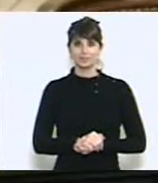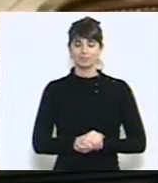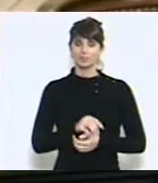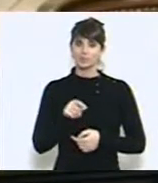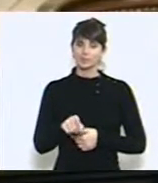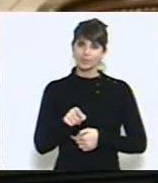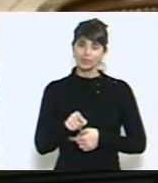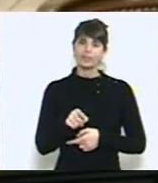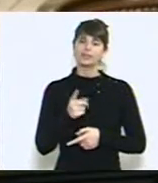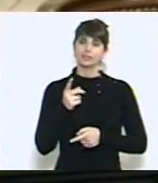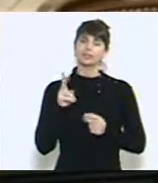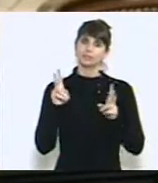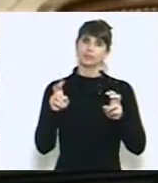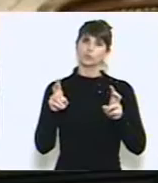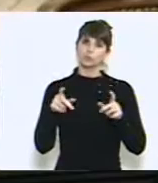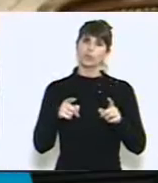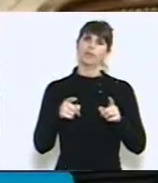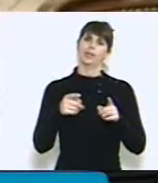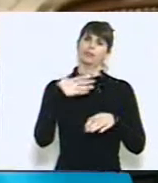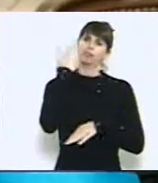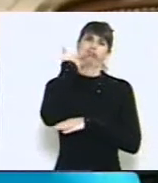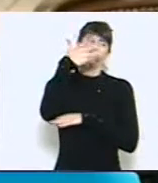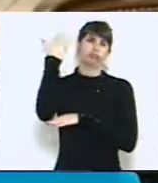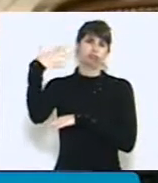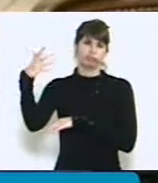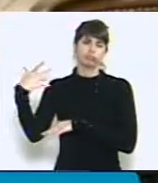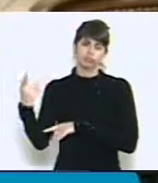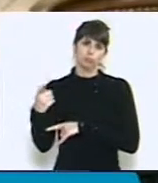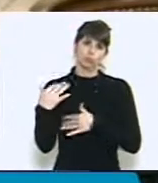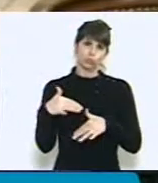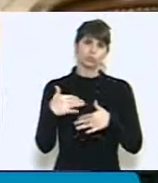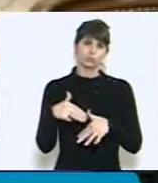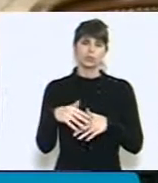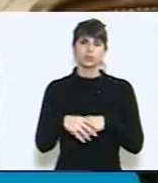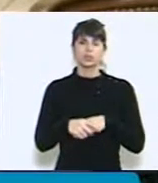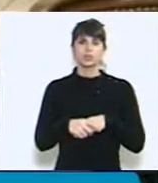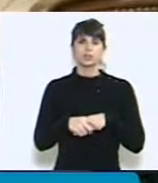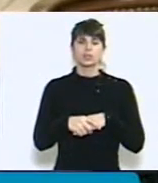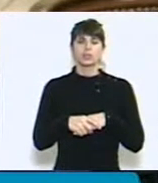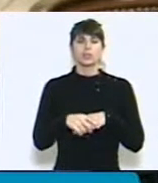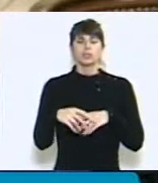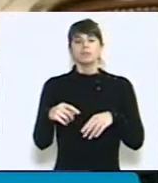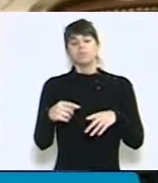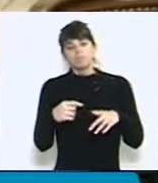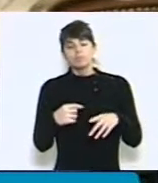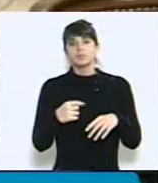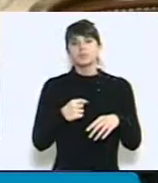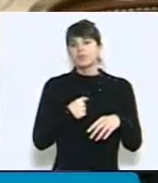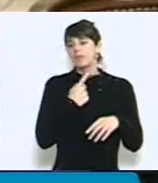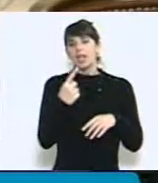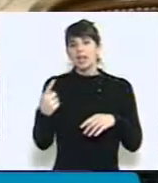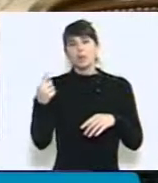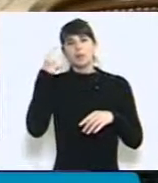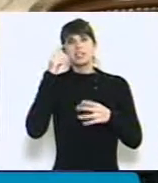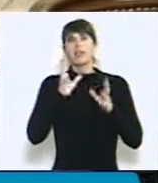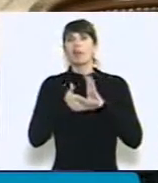del que se ha hablado bastante y uno trata de ver si puede agregar algo y no